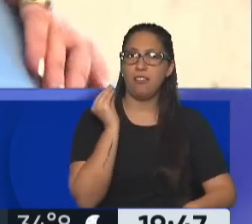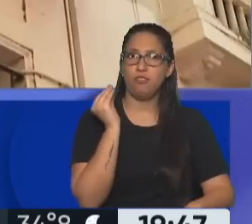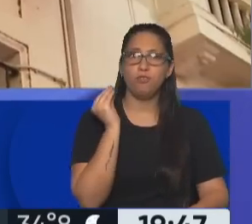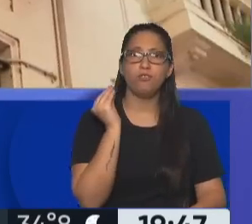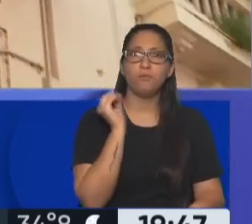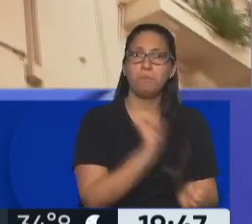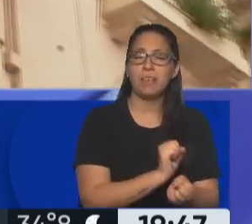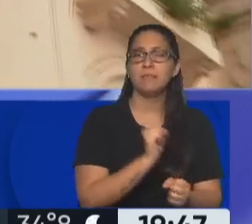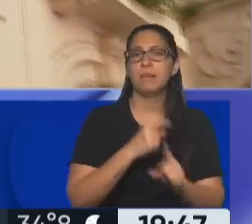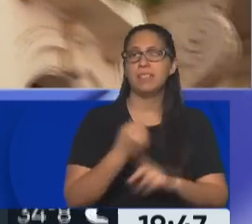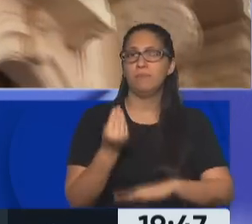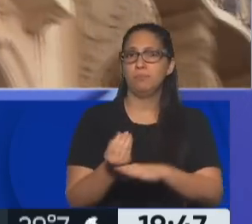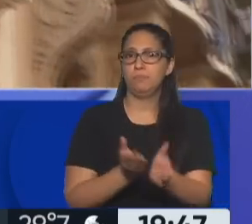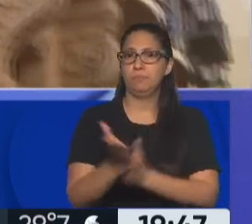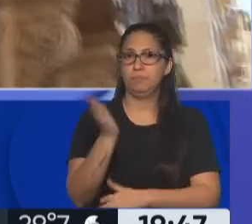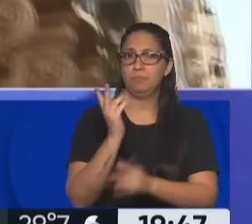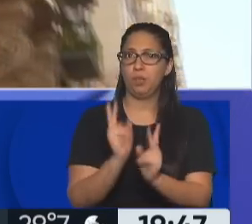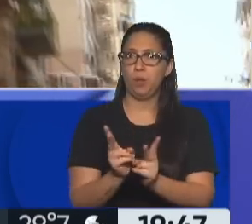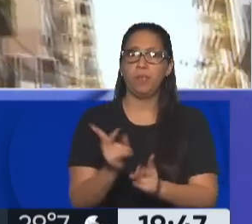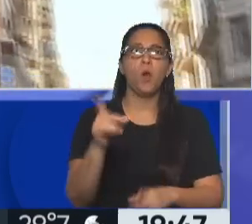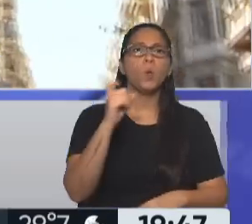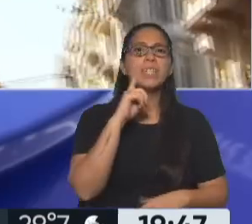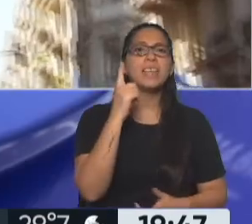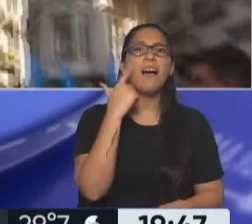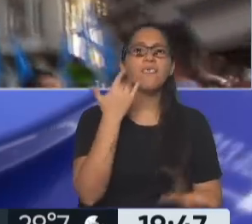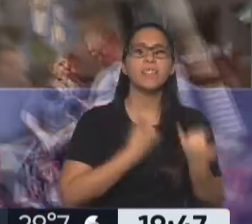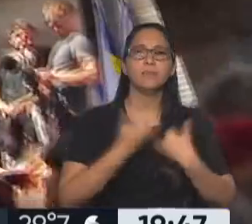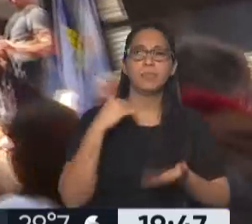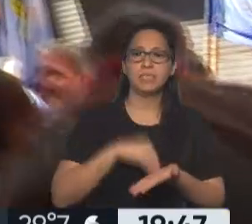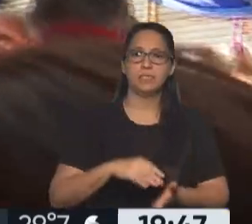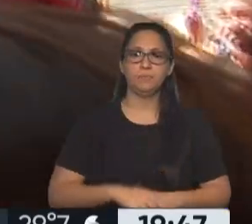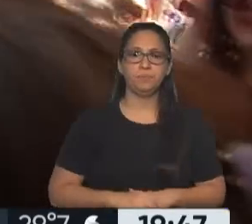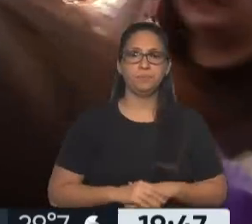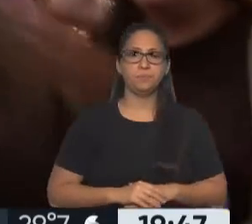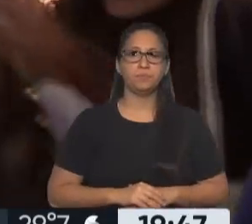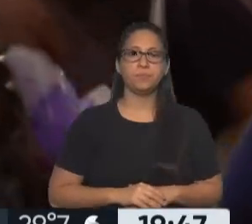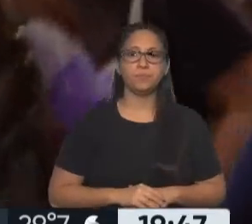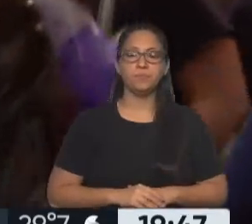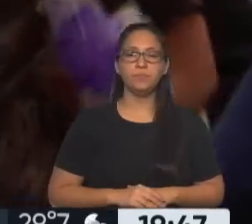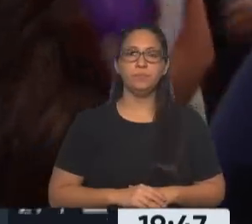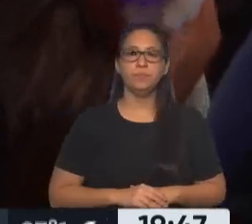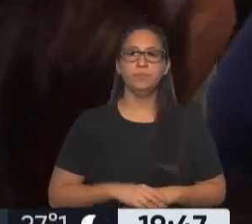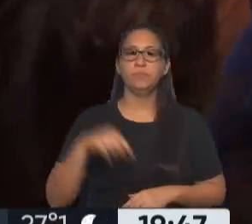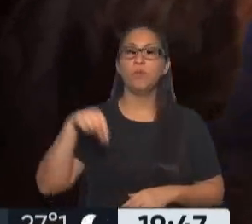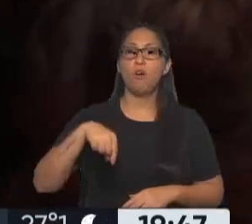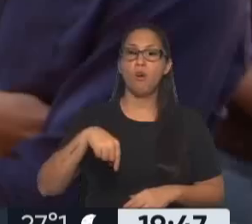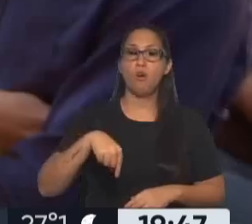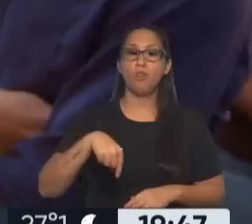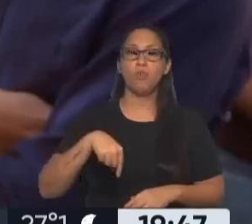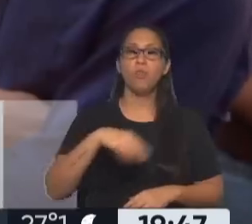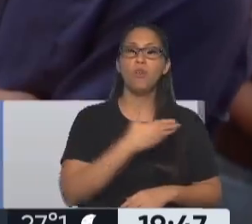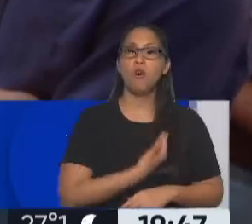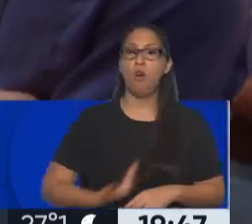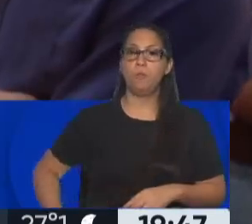ejercer cargos públicos. Seguimos hablando del tema. Lucrecia, a ver. Pablo, tal y como comentaban, hoy el gobierno...